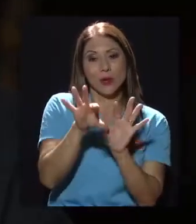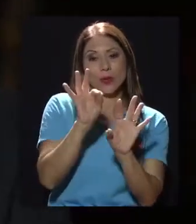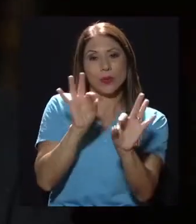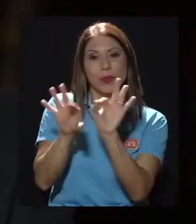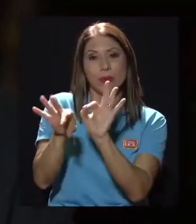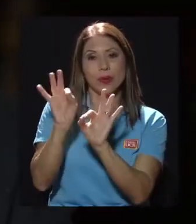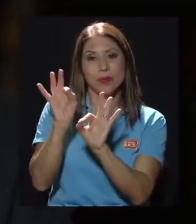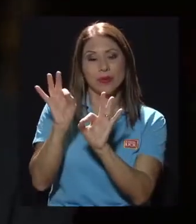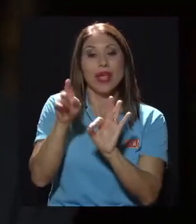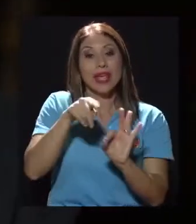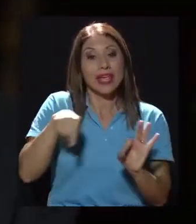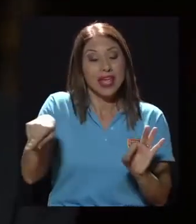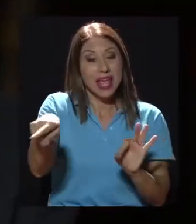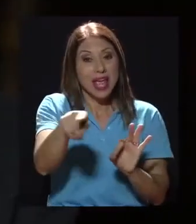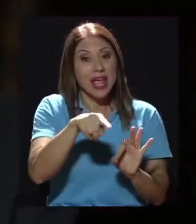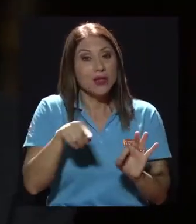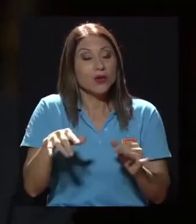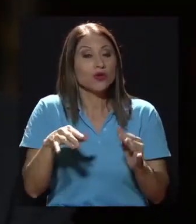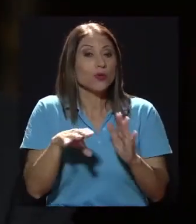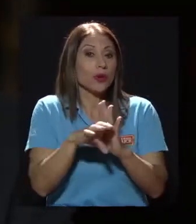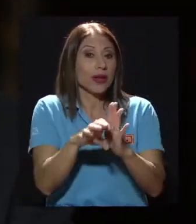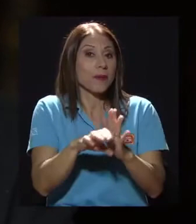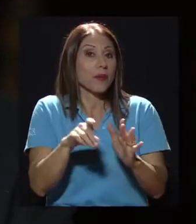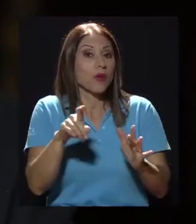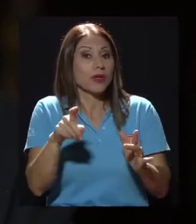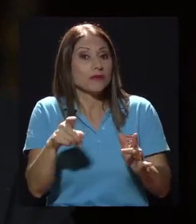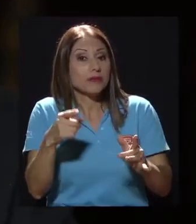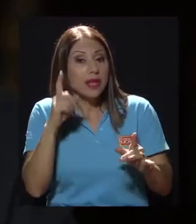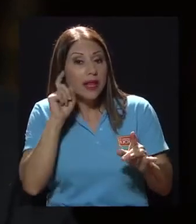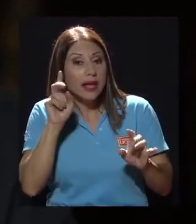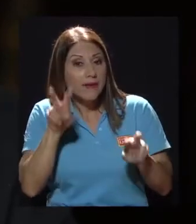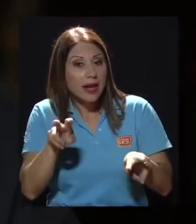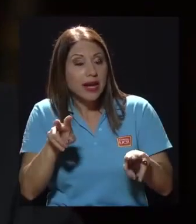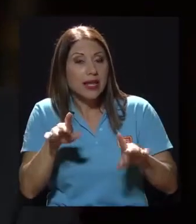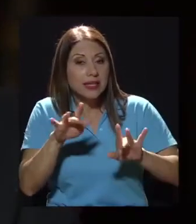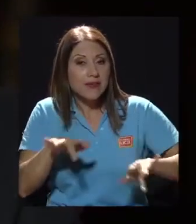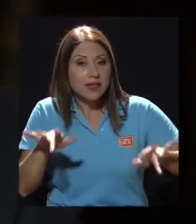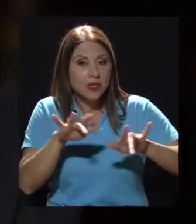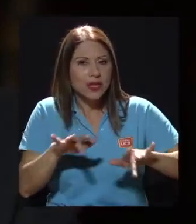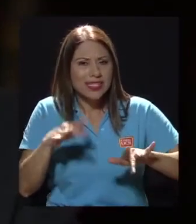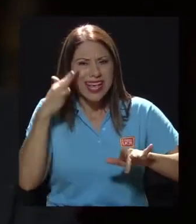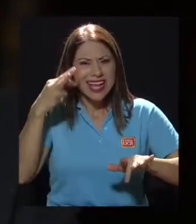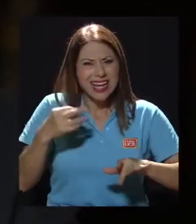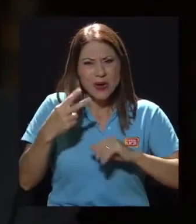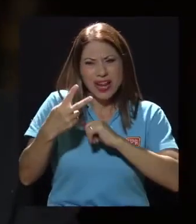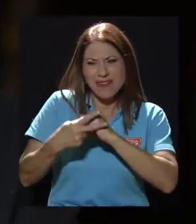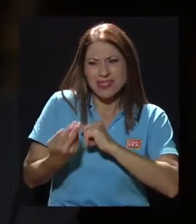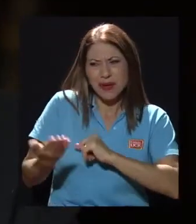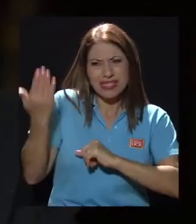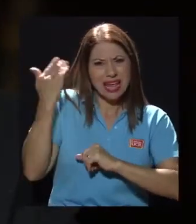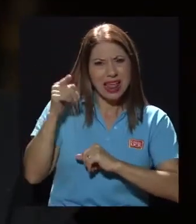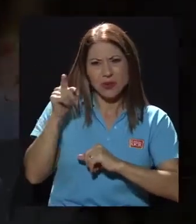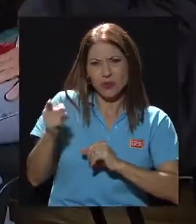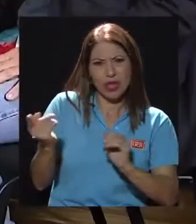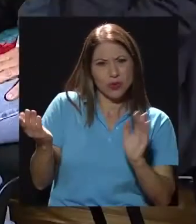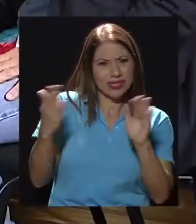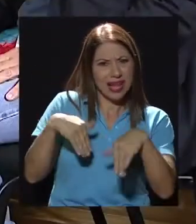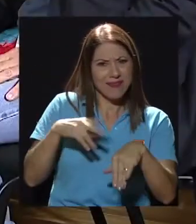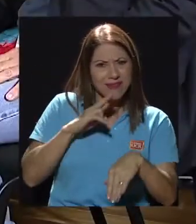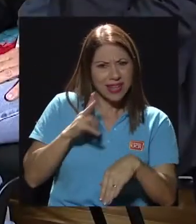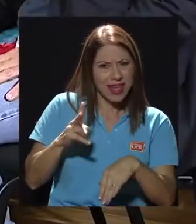hecho varias grabaciones. En este momento le tocó a... creo que la vez pasada usted no estaba en el número